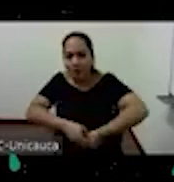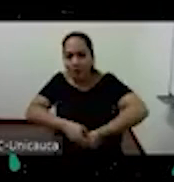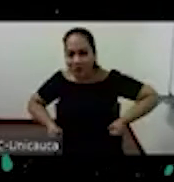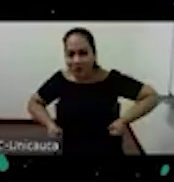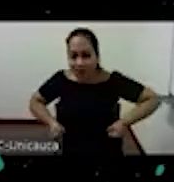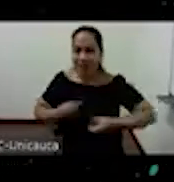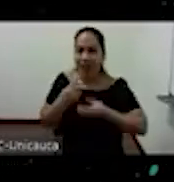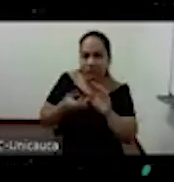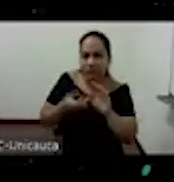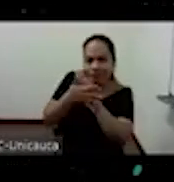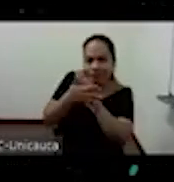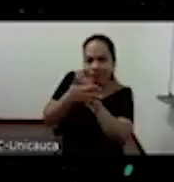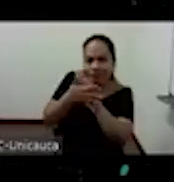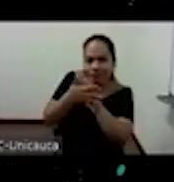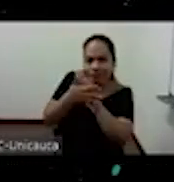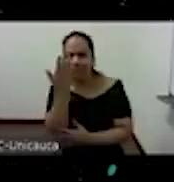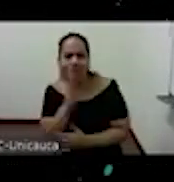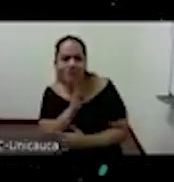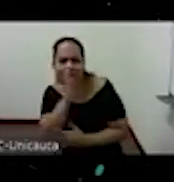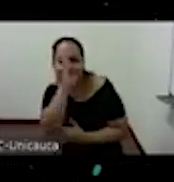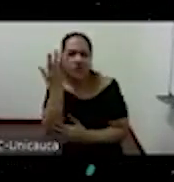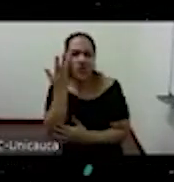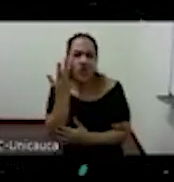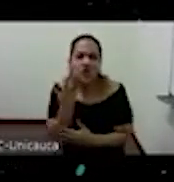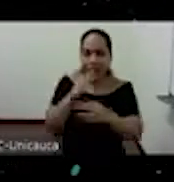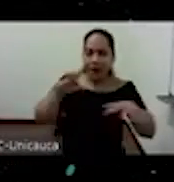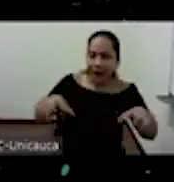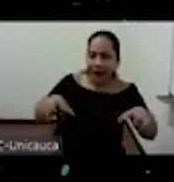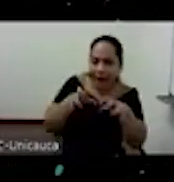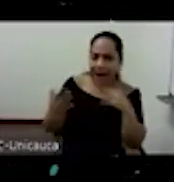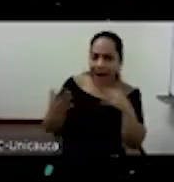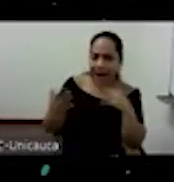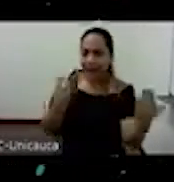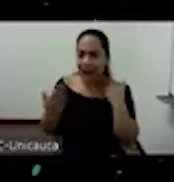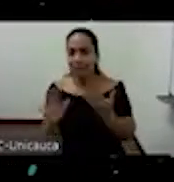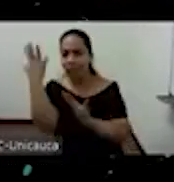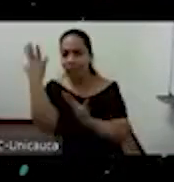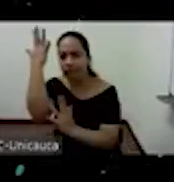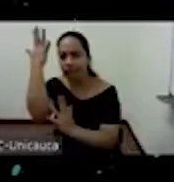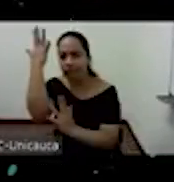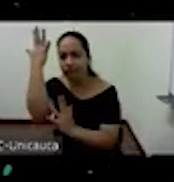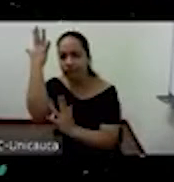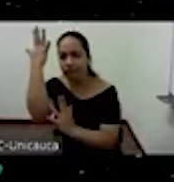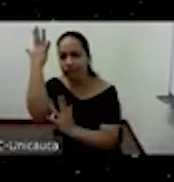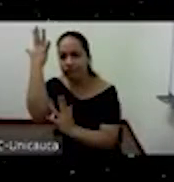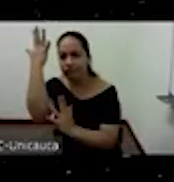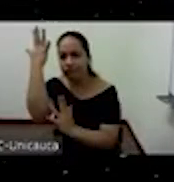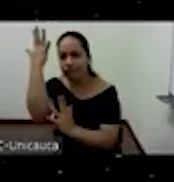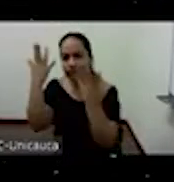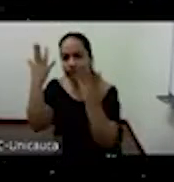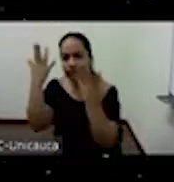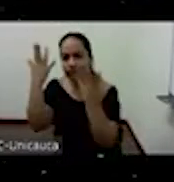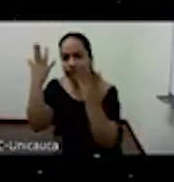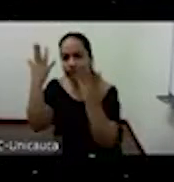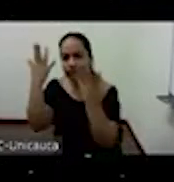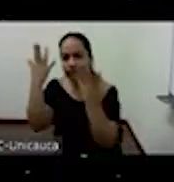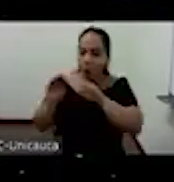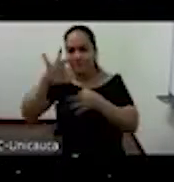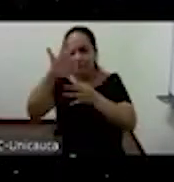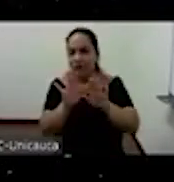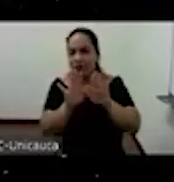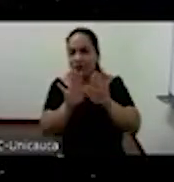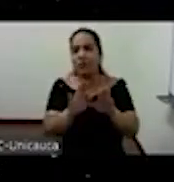la cotidianidad, actividades del campo, la naturaleza, rituales espirituales y sus